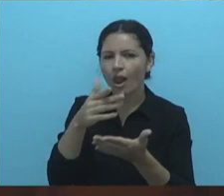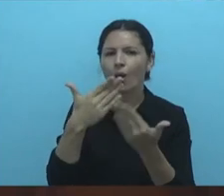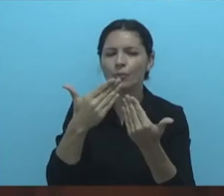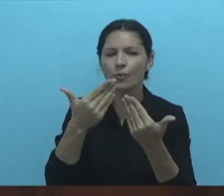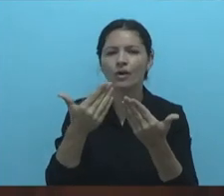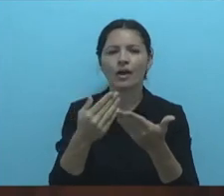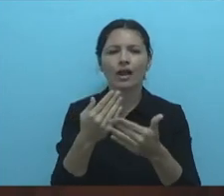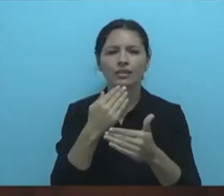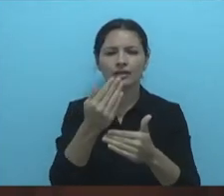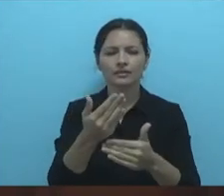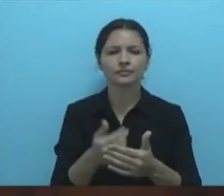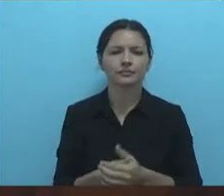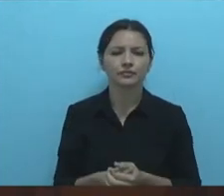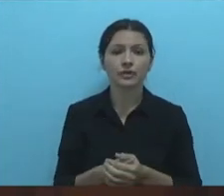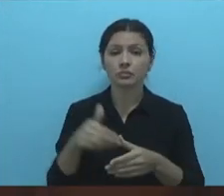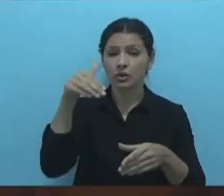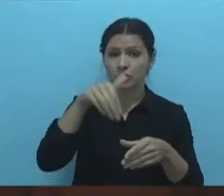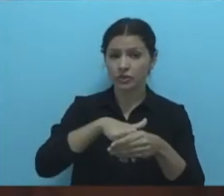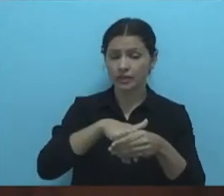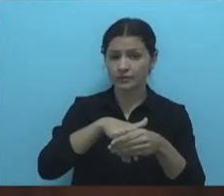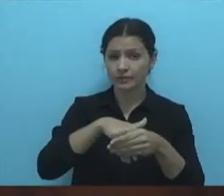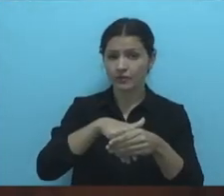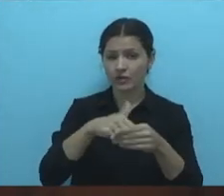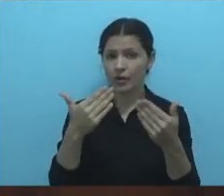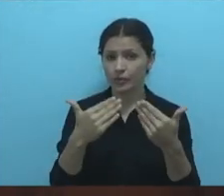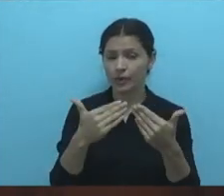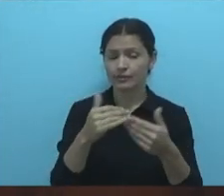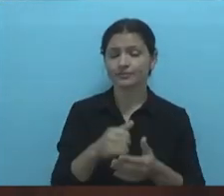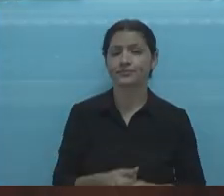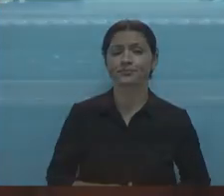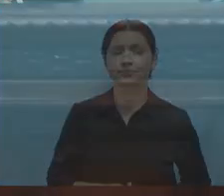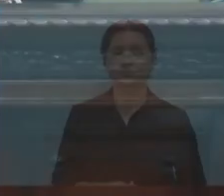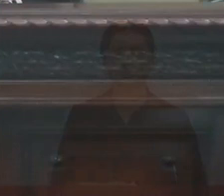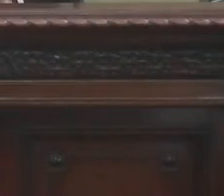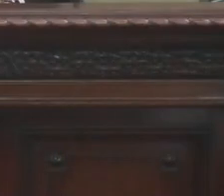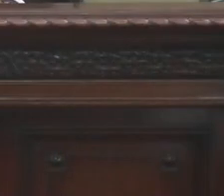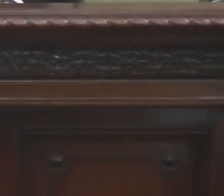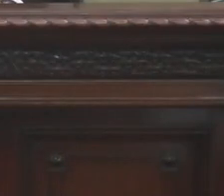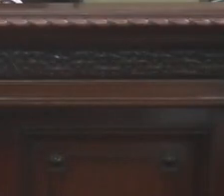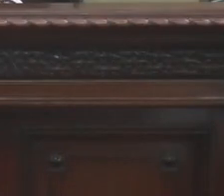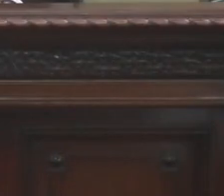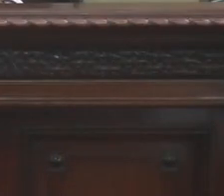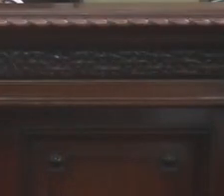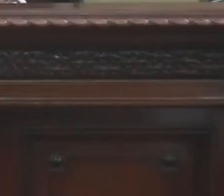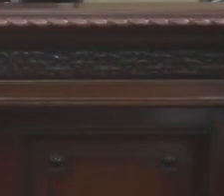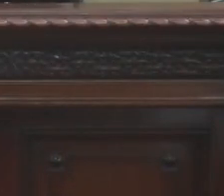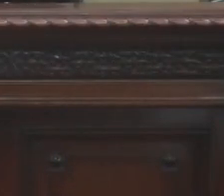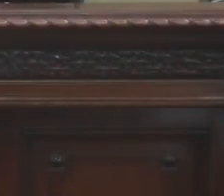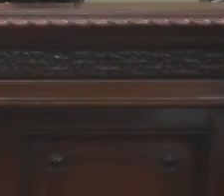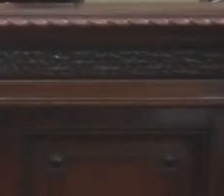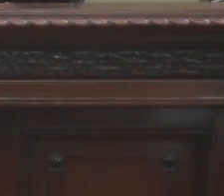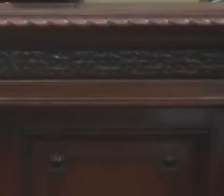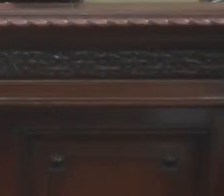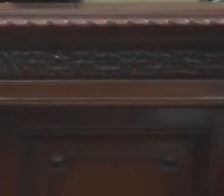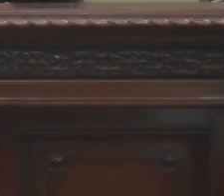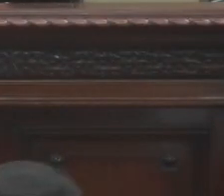proyecto de ley les pido que se identifiquen nuevamente con el dígito pulgar para proceder a la votación